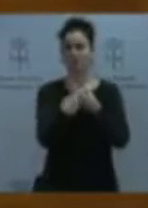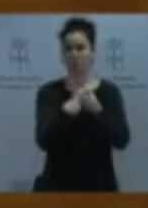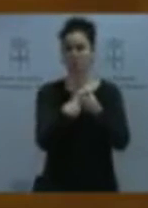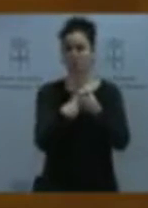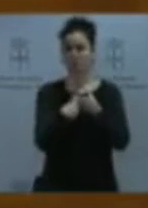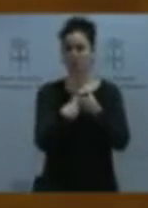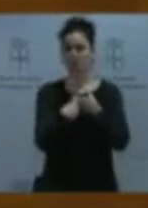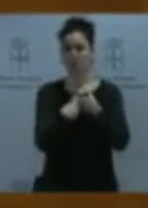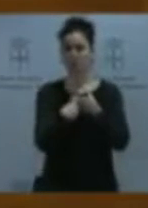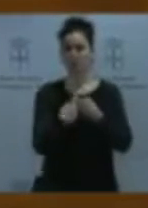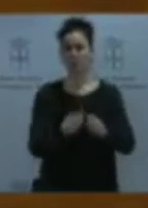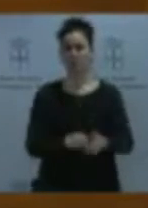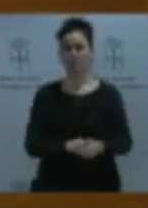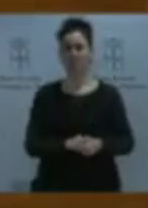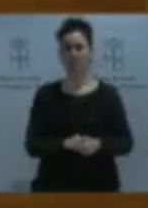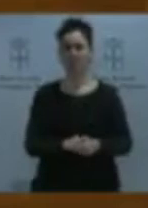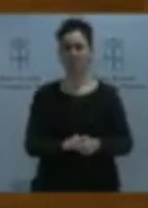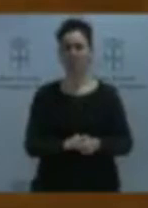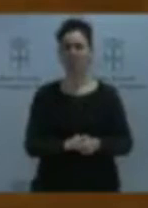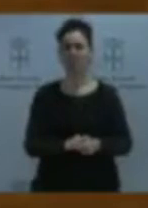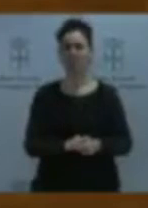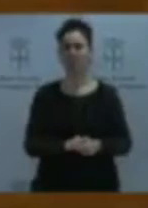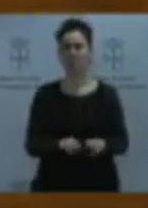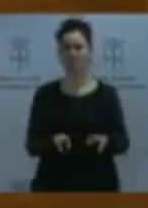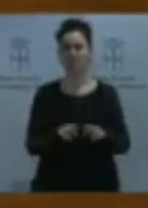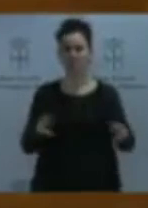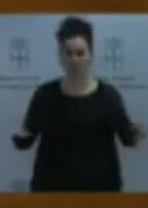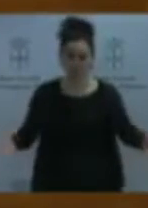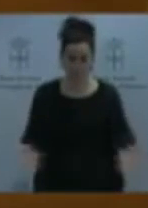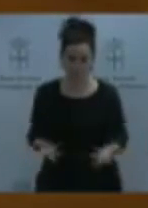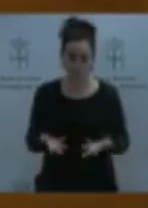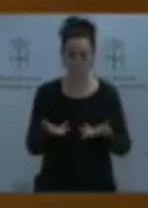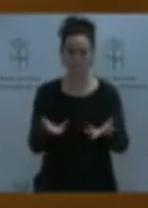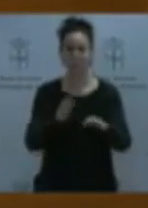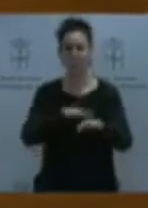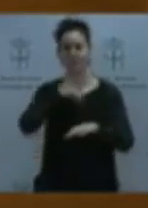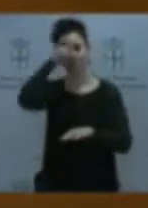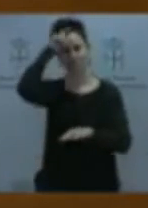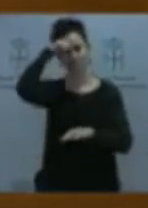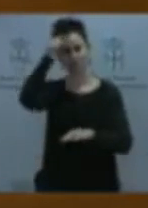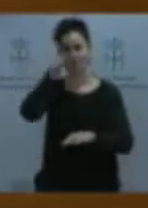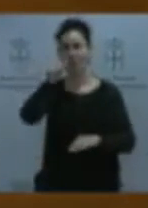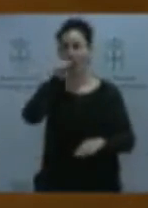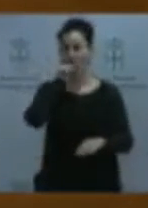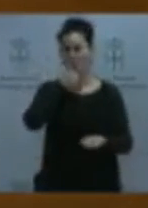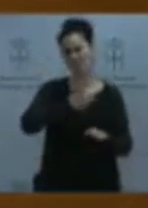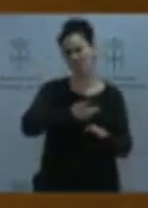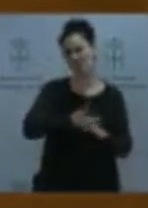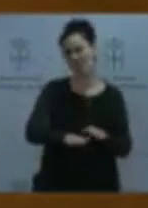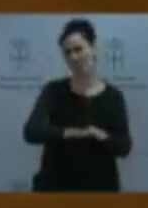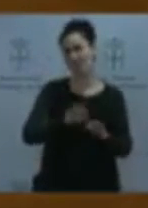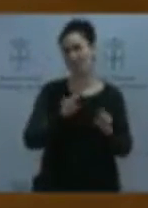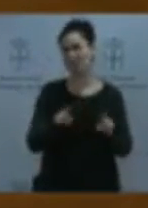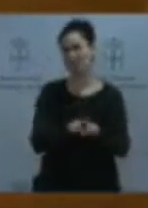a este nuevo impulso hacia la nueva cultura del agua, lejos de tramas Pokémon y demás historias de los Caunedo y compañía.